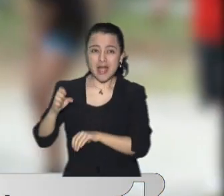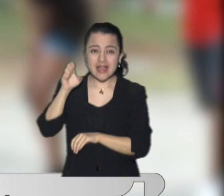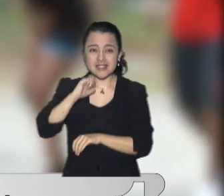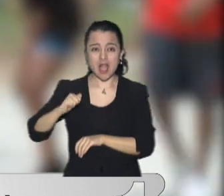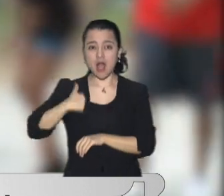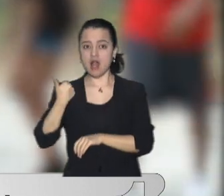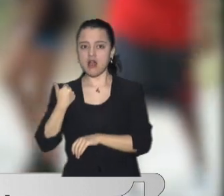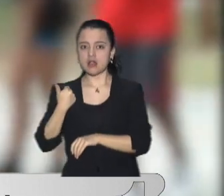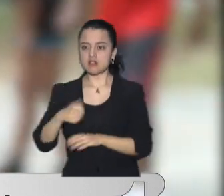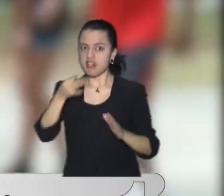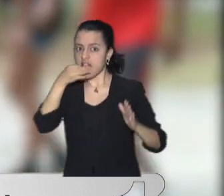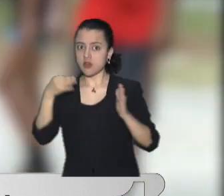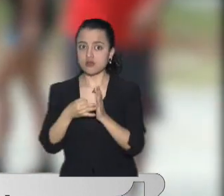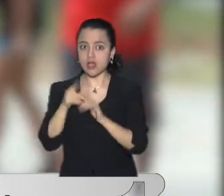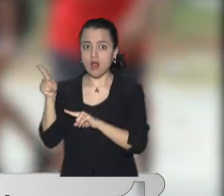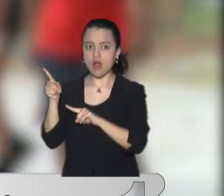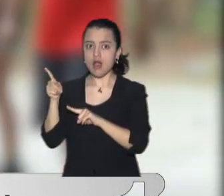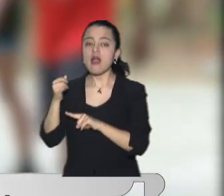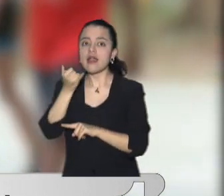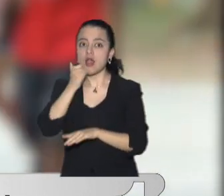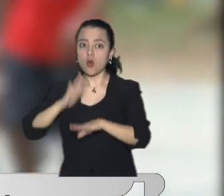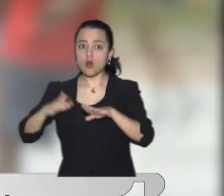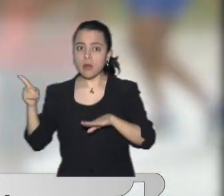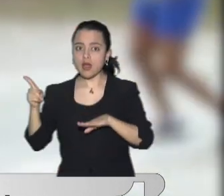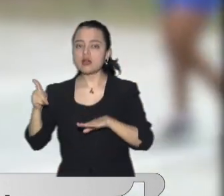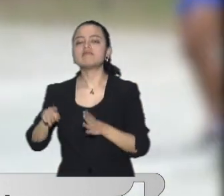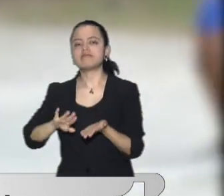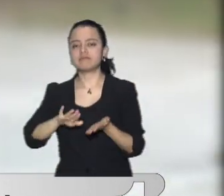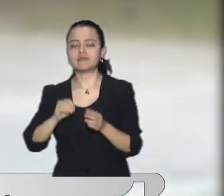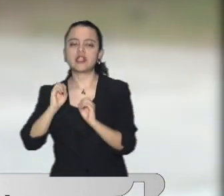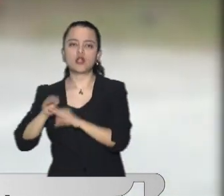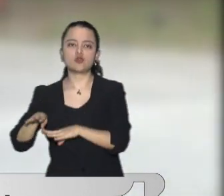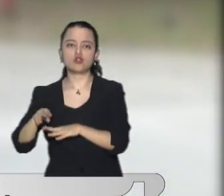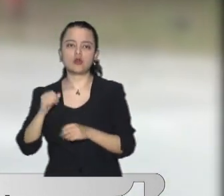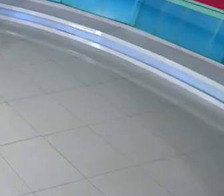de Boxeo del Valle. Ya volvemos.